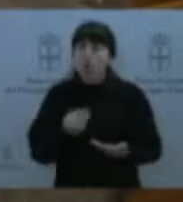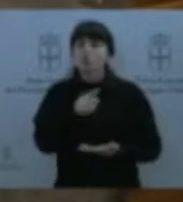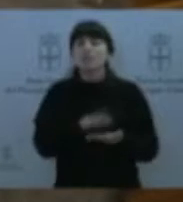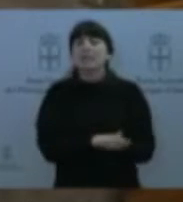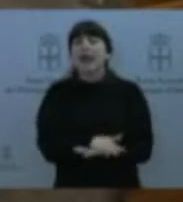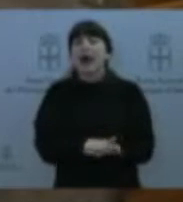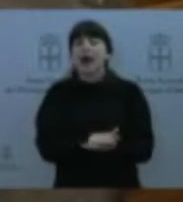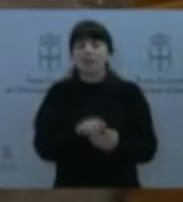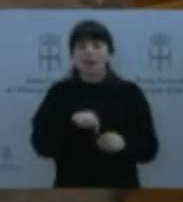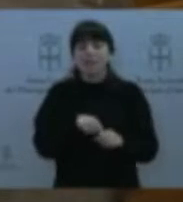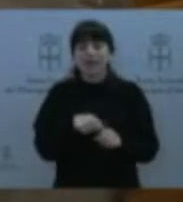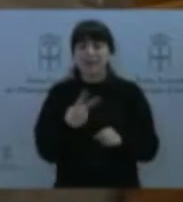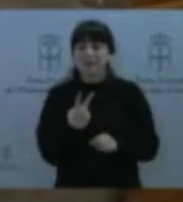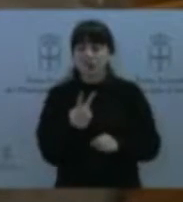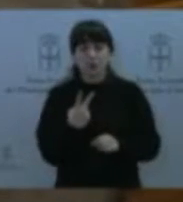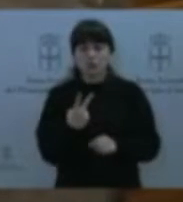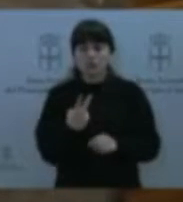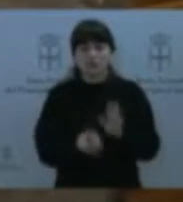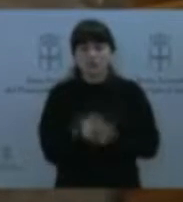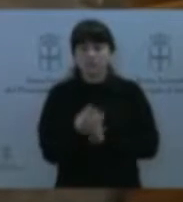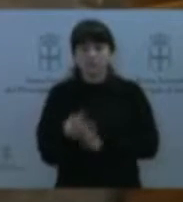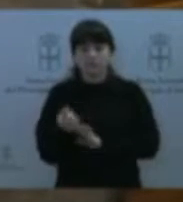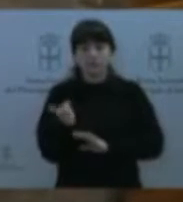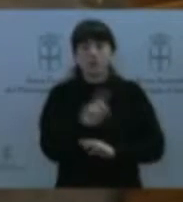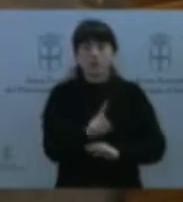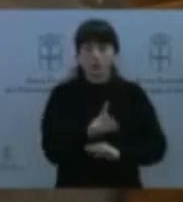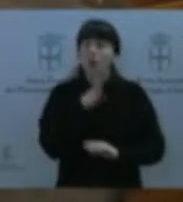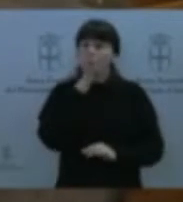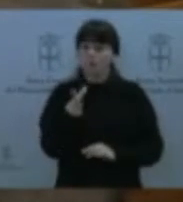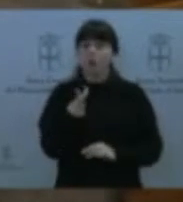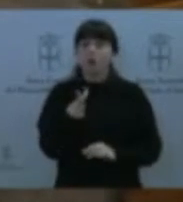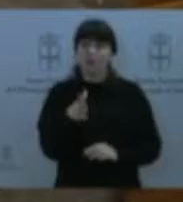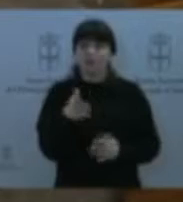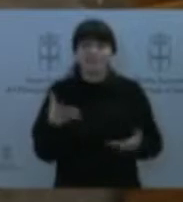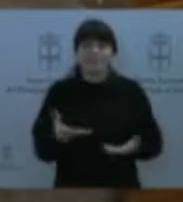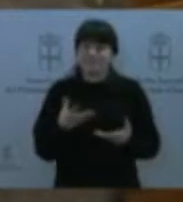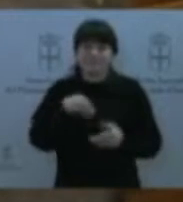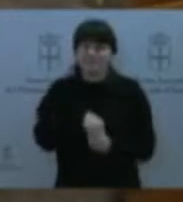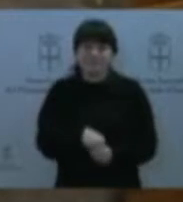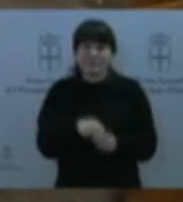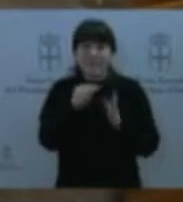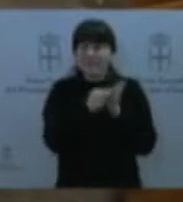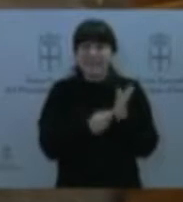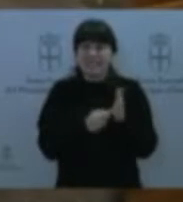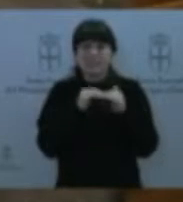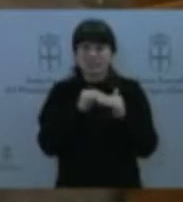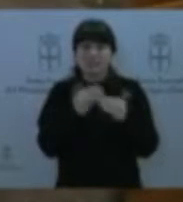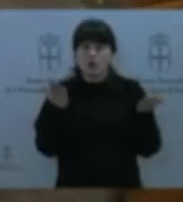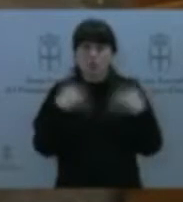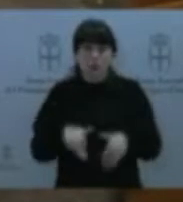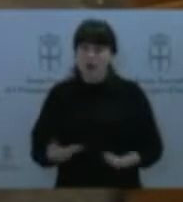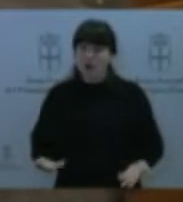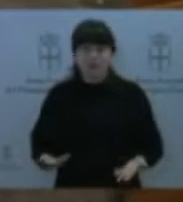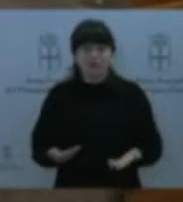a oposición porque no concurrían en ellas pues, requisitos de estabilización, así lo entendió la Dirección